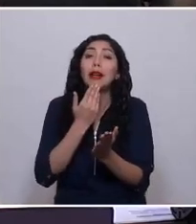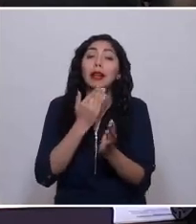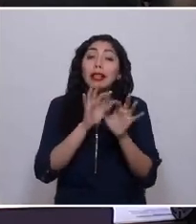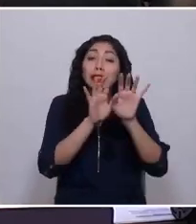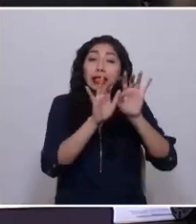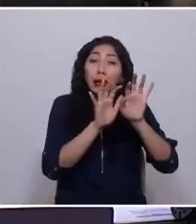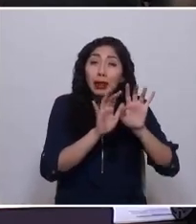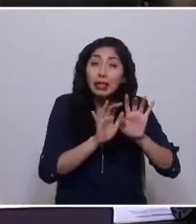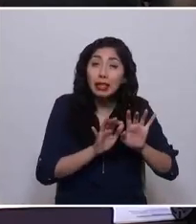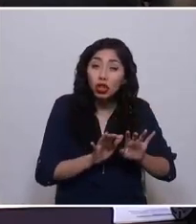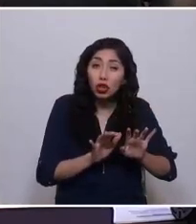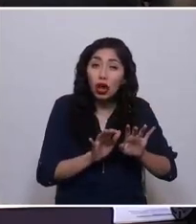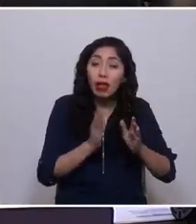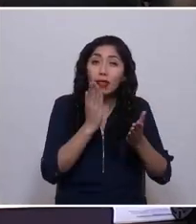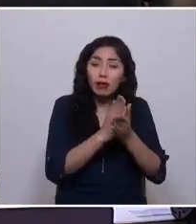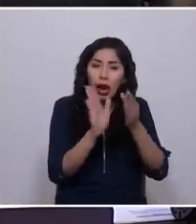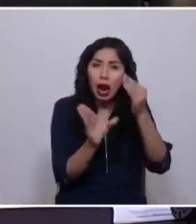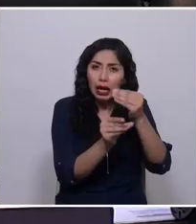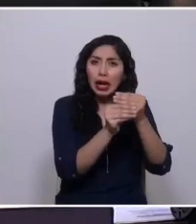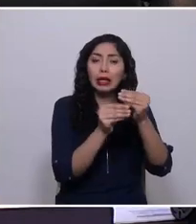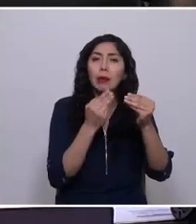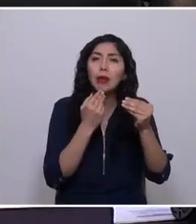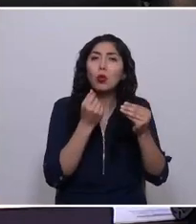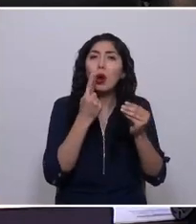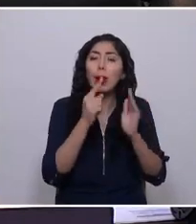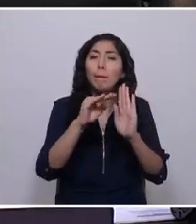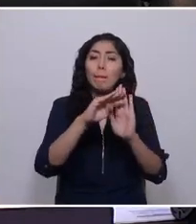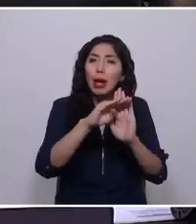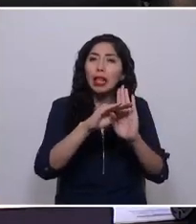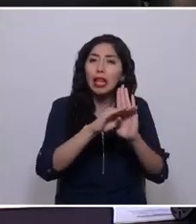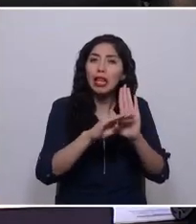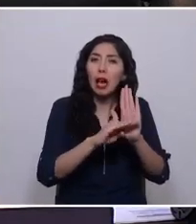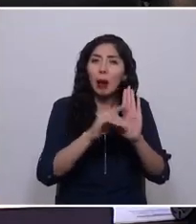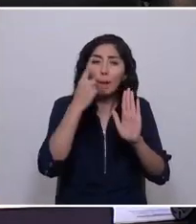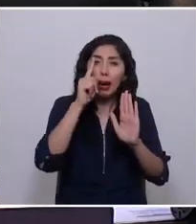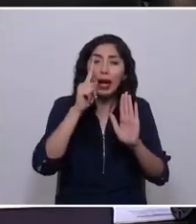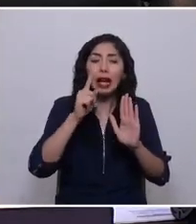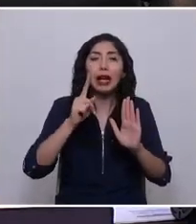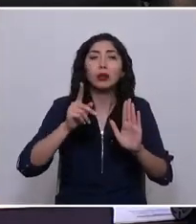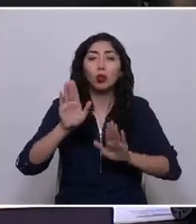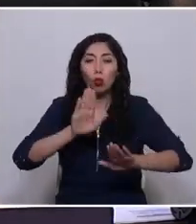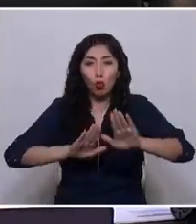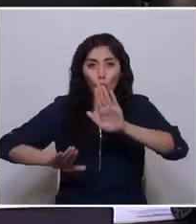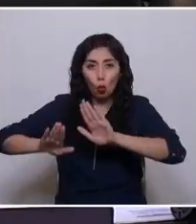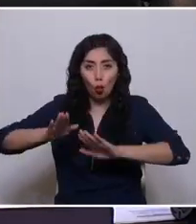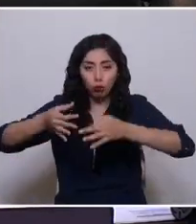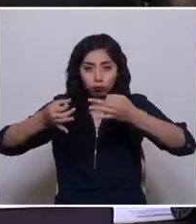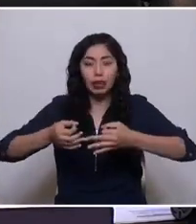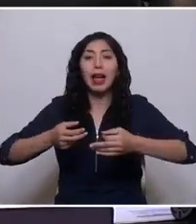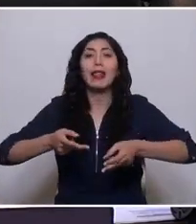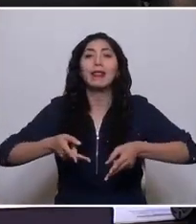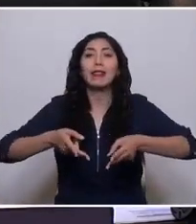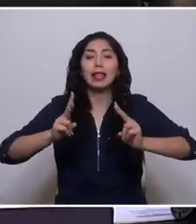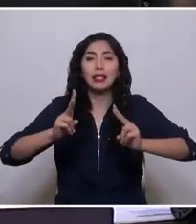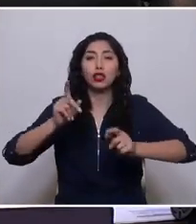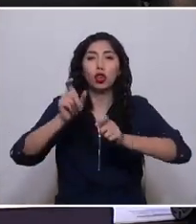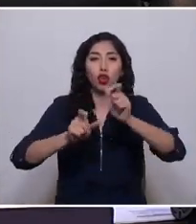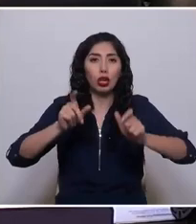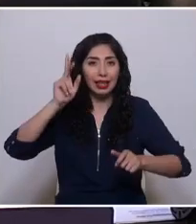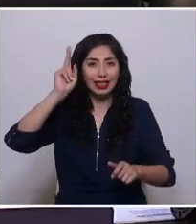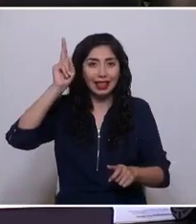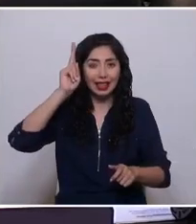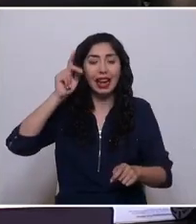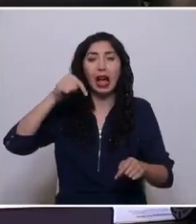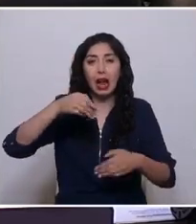de las medidas que se hayan adoptado para salvaguardar los derechos de los indígenas durante el